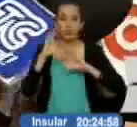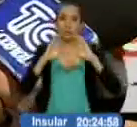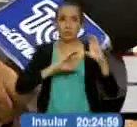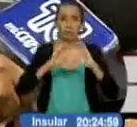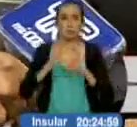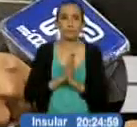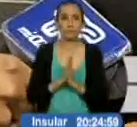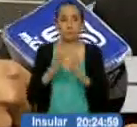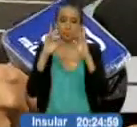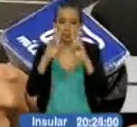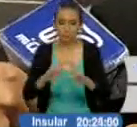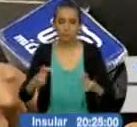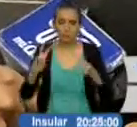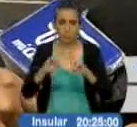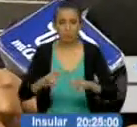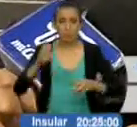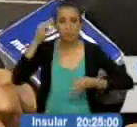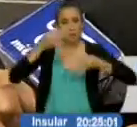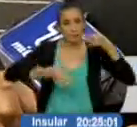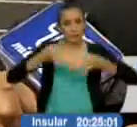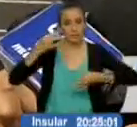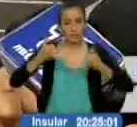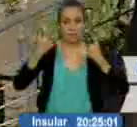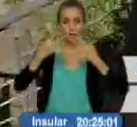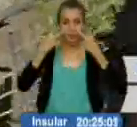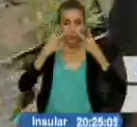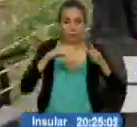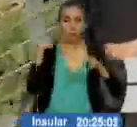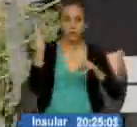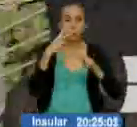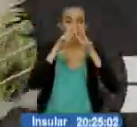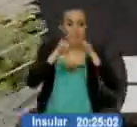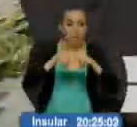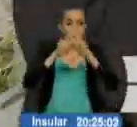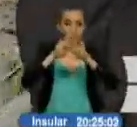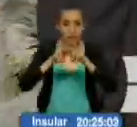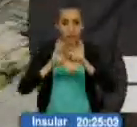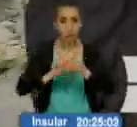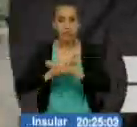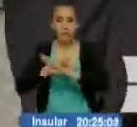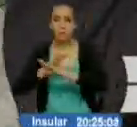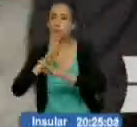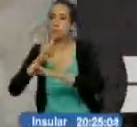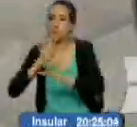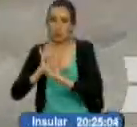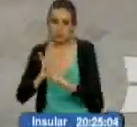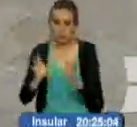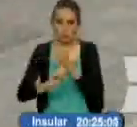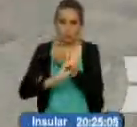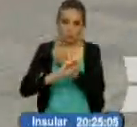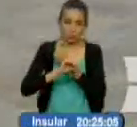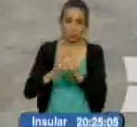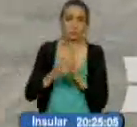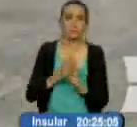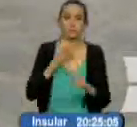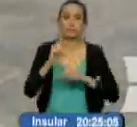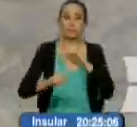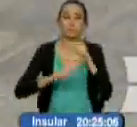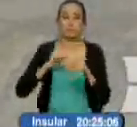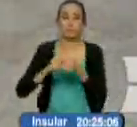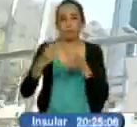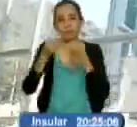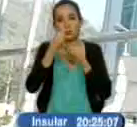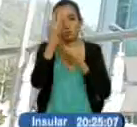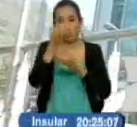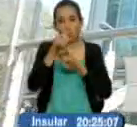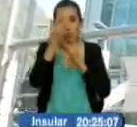una investigación y Fiscalía no puede pronunciarse en este momento. Según explicó el fiscal Fabián Salazar, una vez que se emitan los informes del